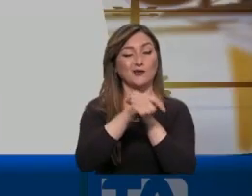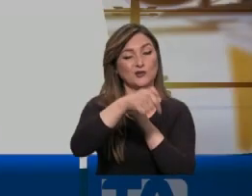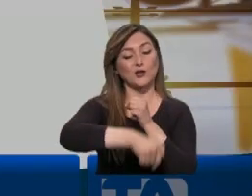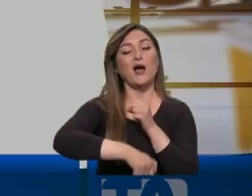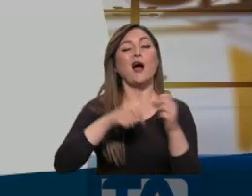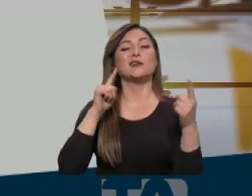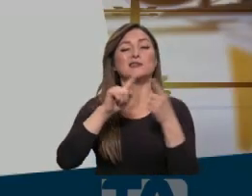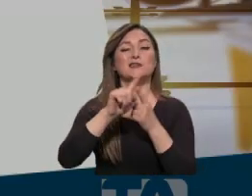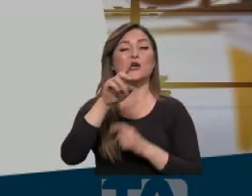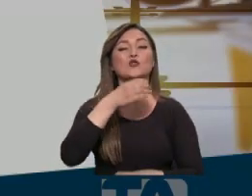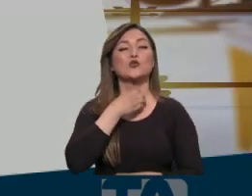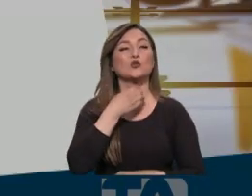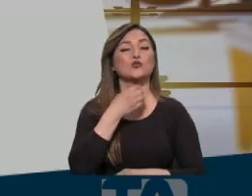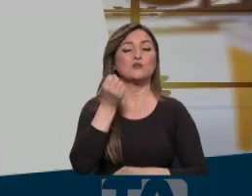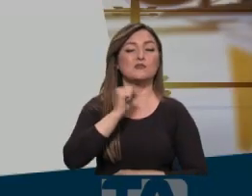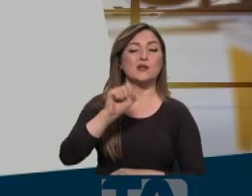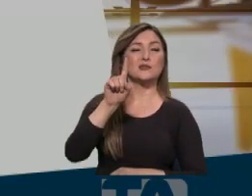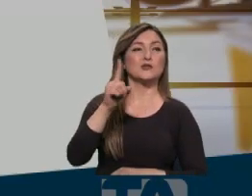salieron a México